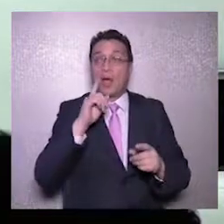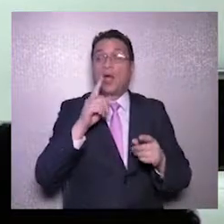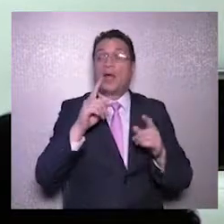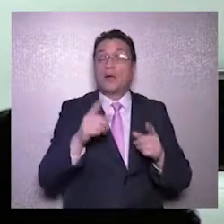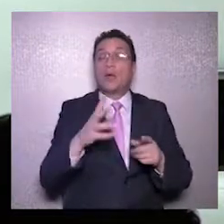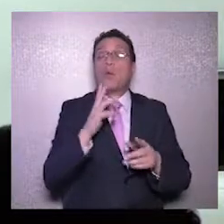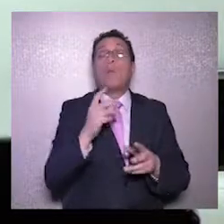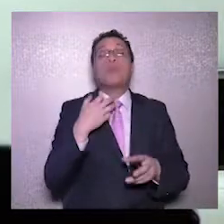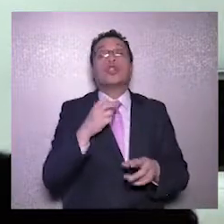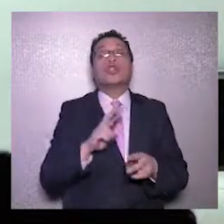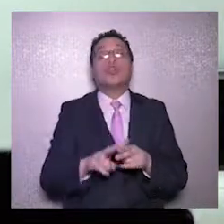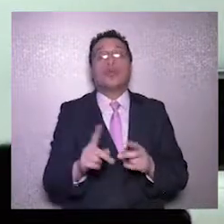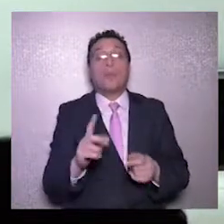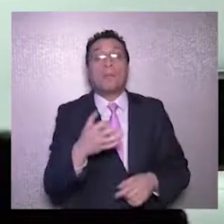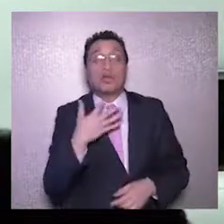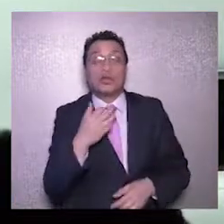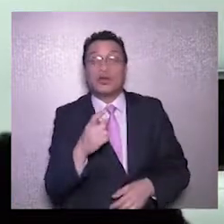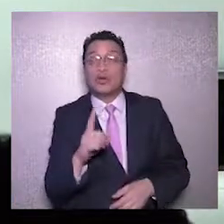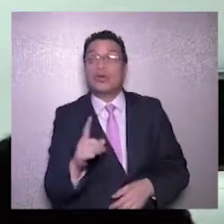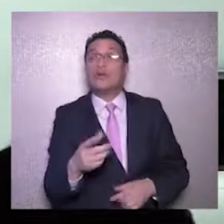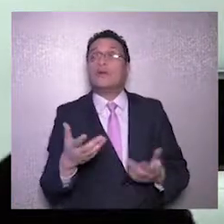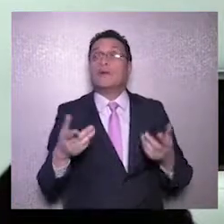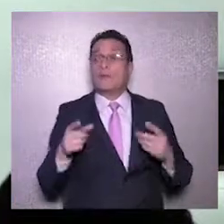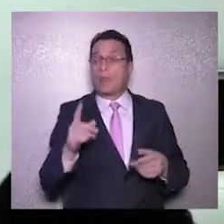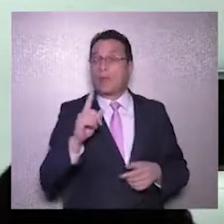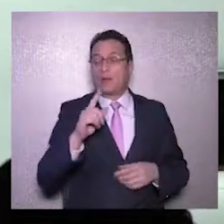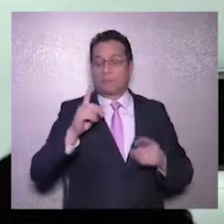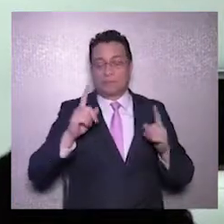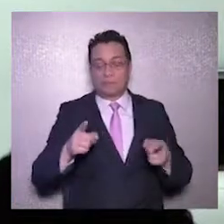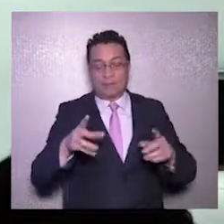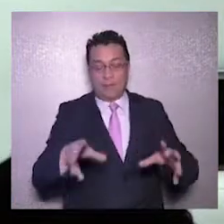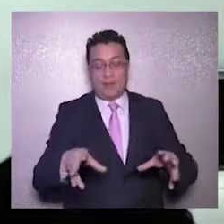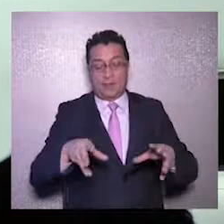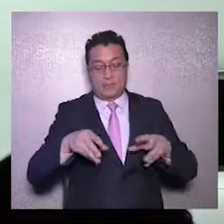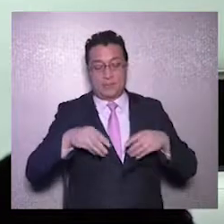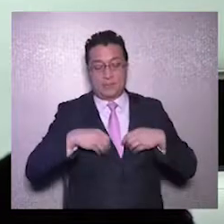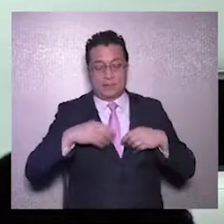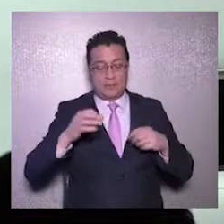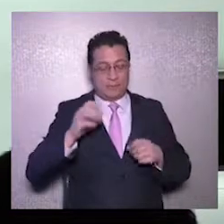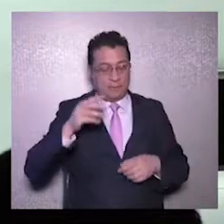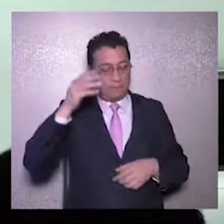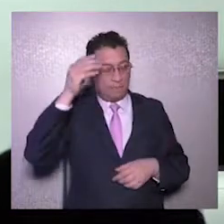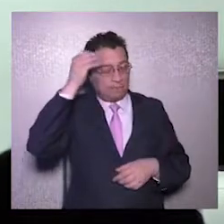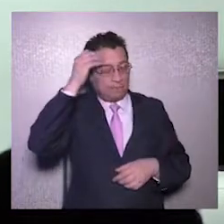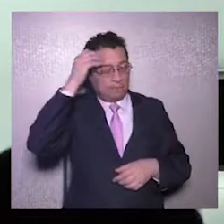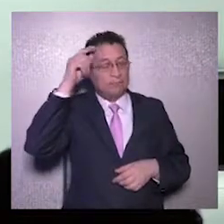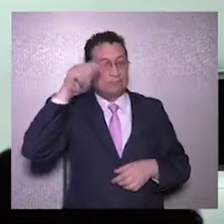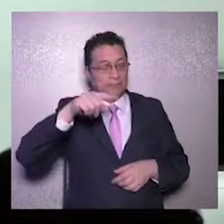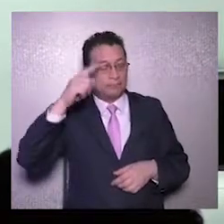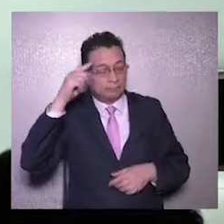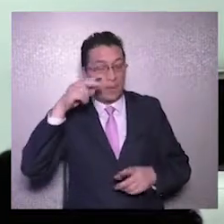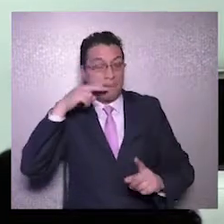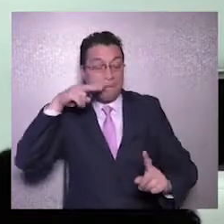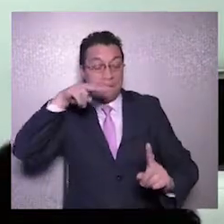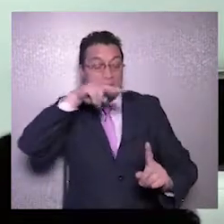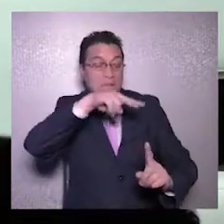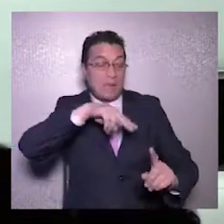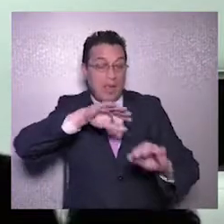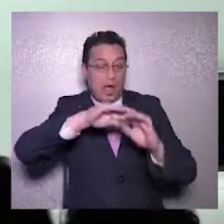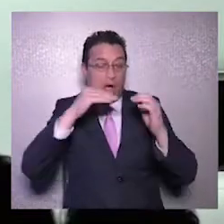no se han solucionado? Porque no hemos abordado completamente, no hemos tenido una mirada completa al